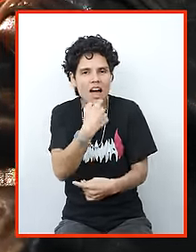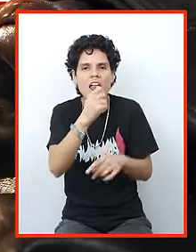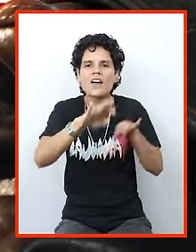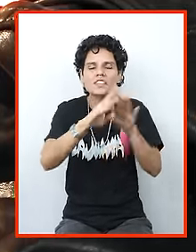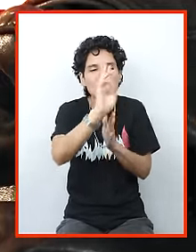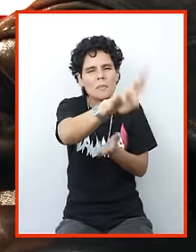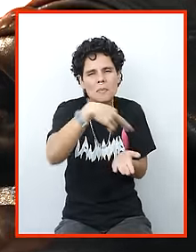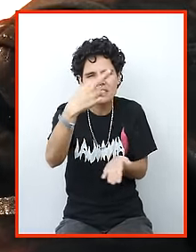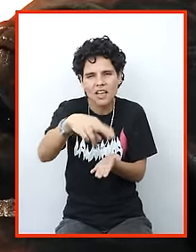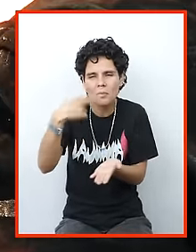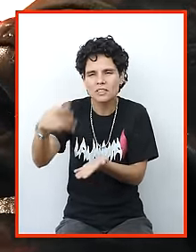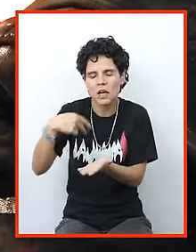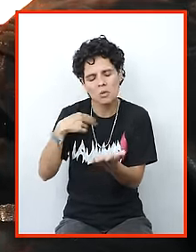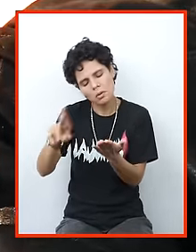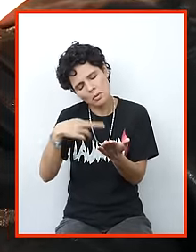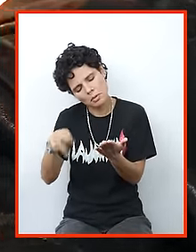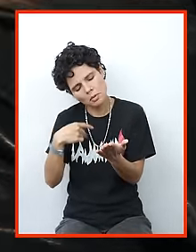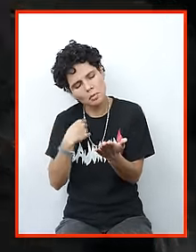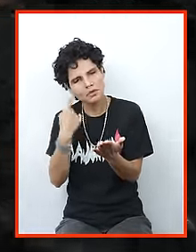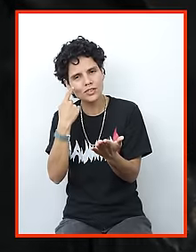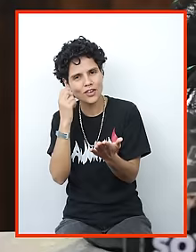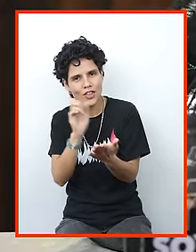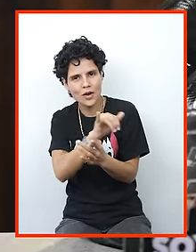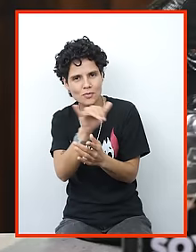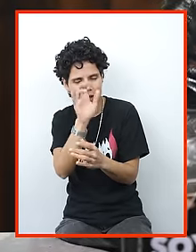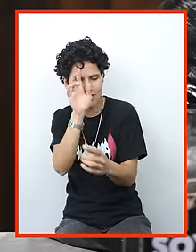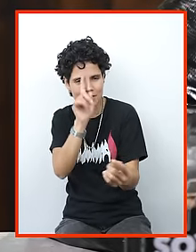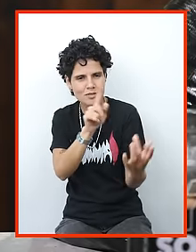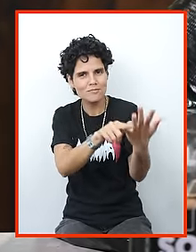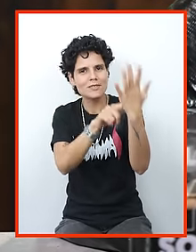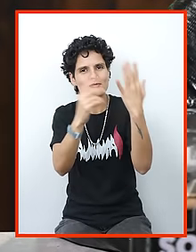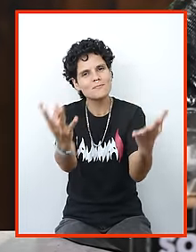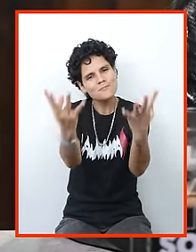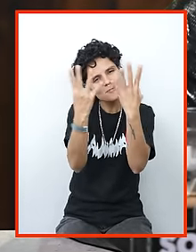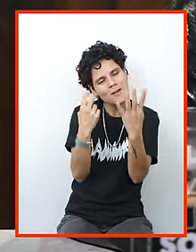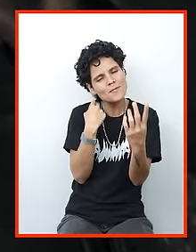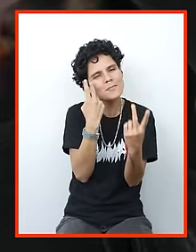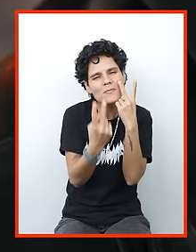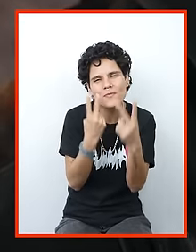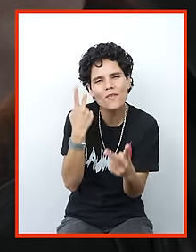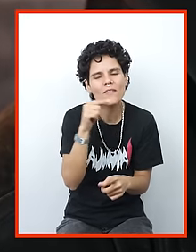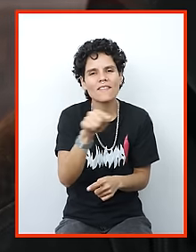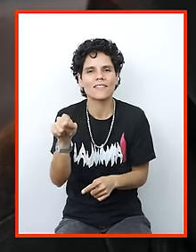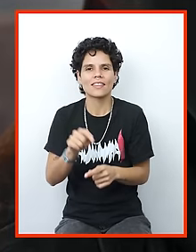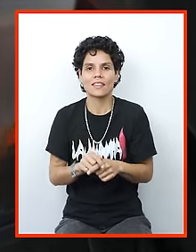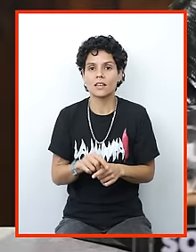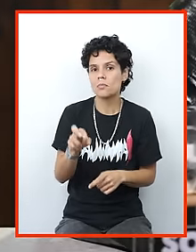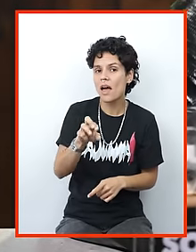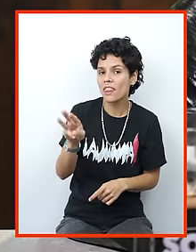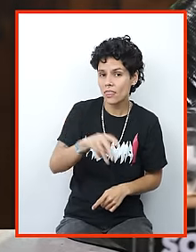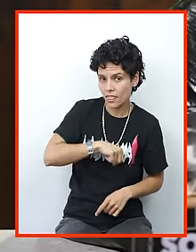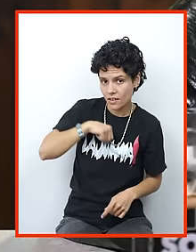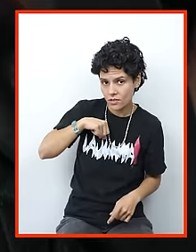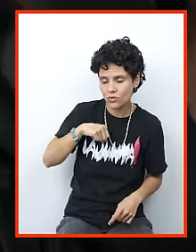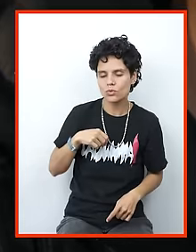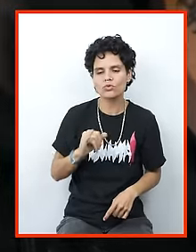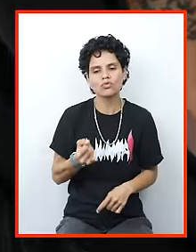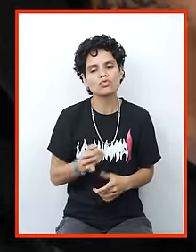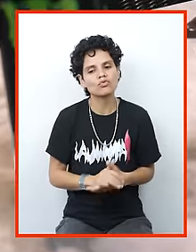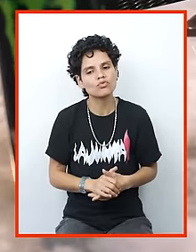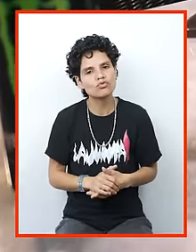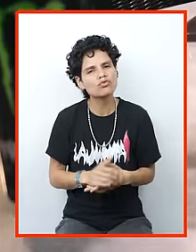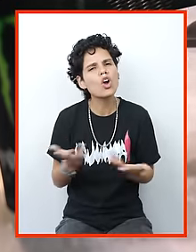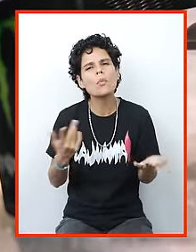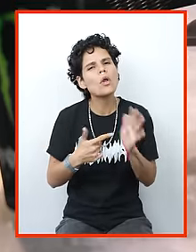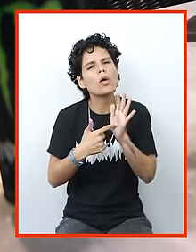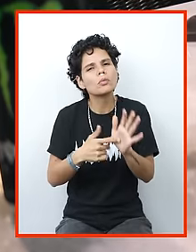los que te mandan mensajes, verlos ahí, es bacán, es bonito. Y tus papás están orgullosos, ¿no? Sí. ¿Se lo hacen ver? ¿Lo sentí?